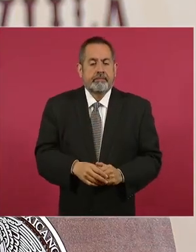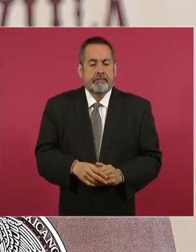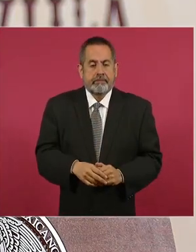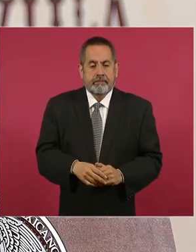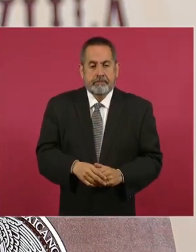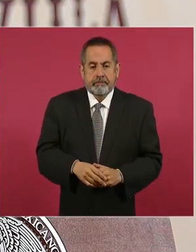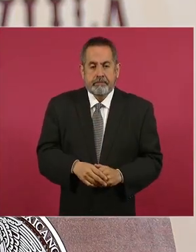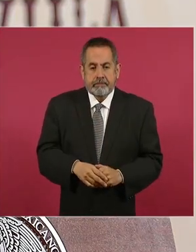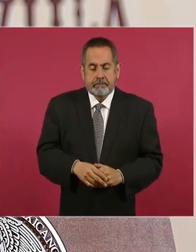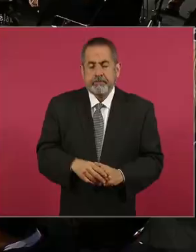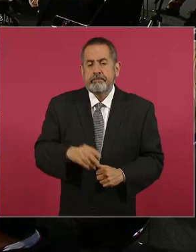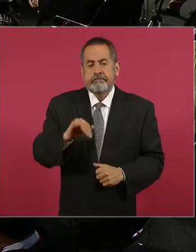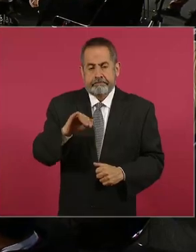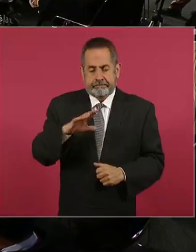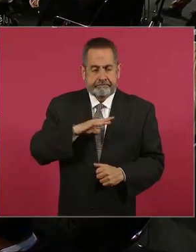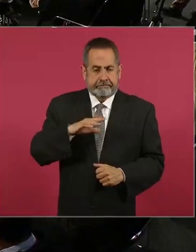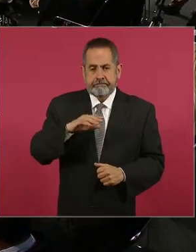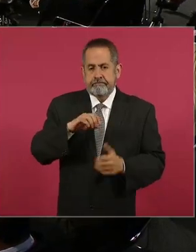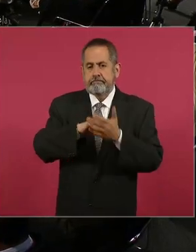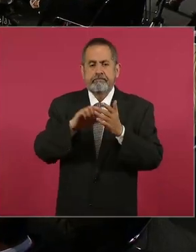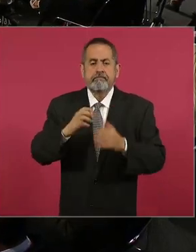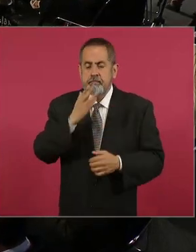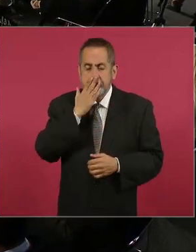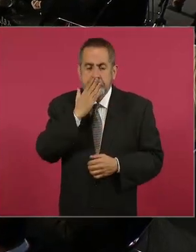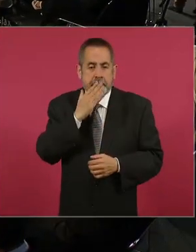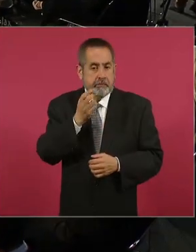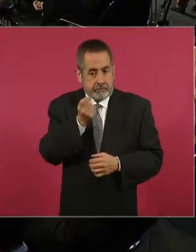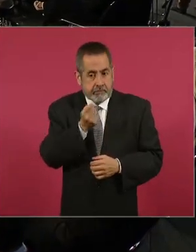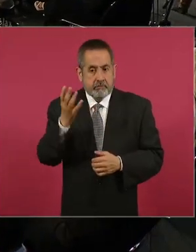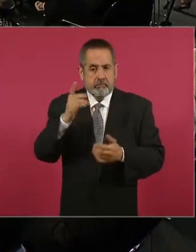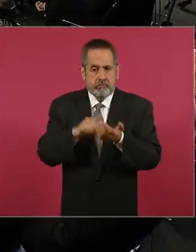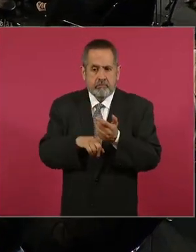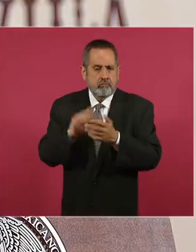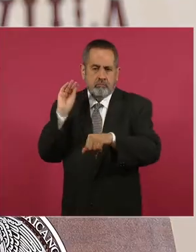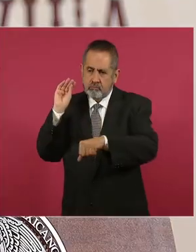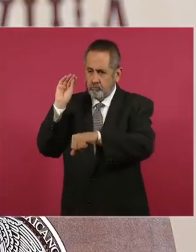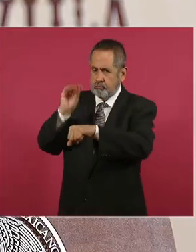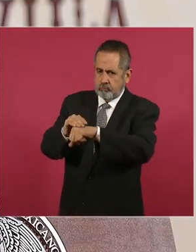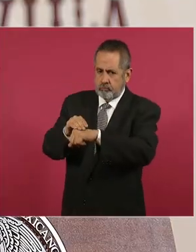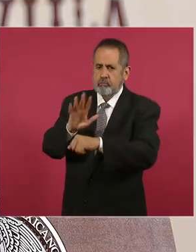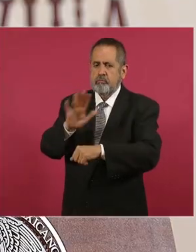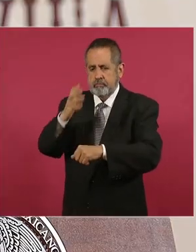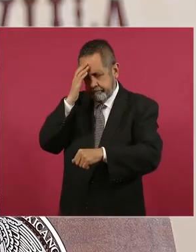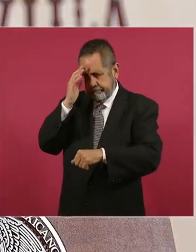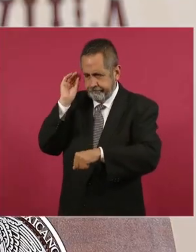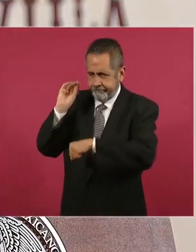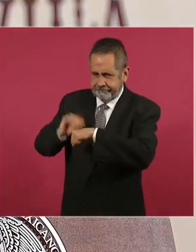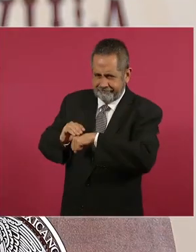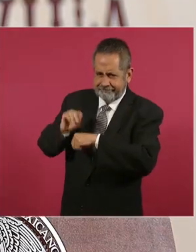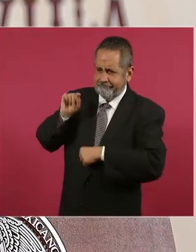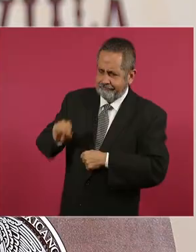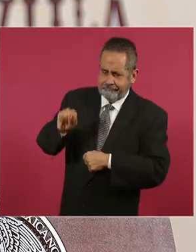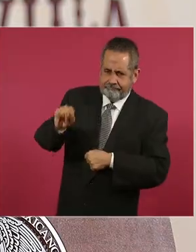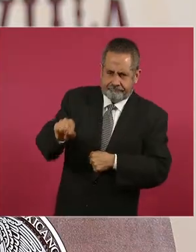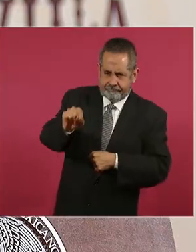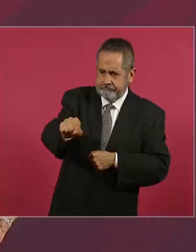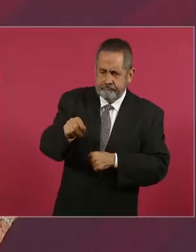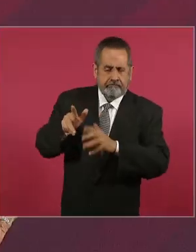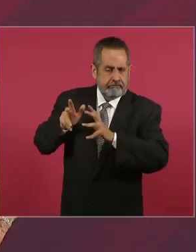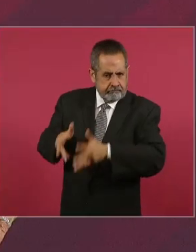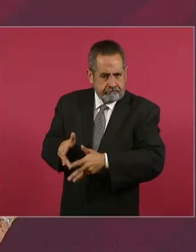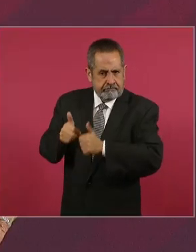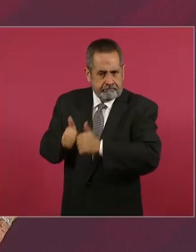Sí se llevan a cabo, ejemplo Sonora, hay algunos que son ya fijos, conocidos por toda la sociedad,